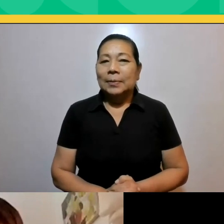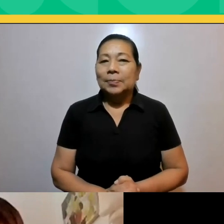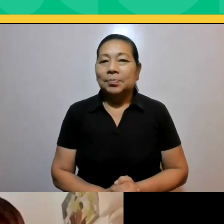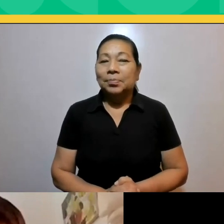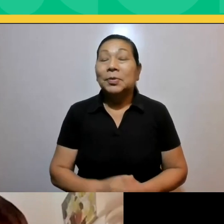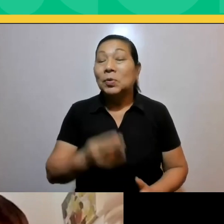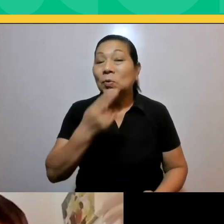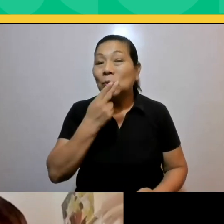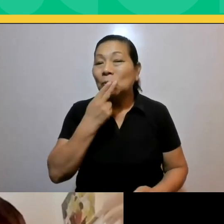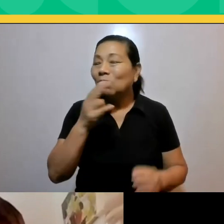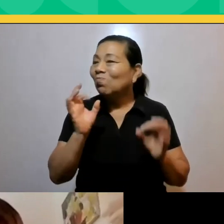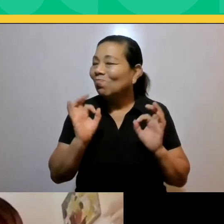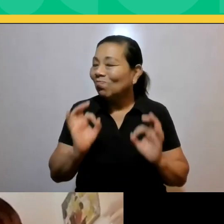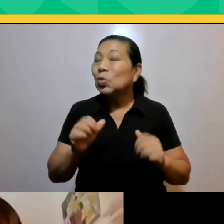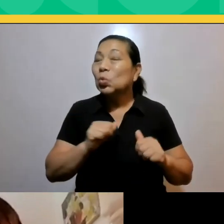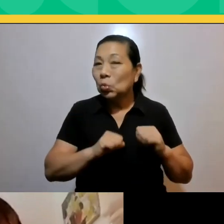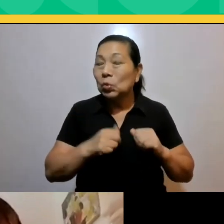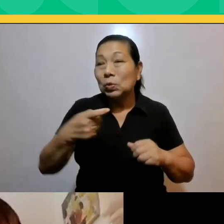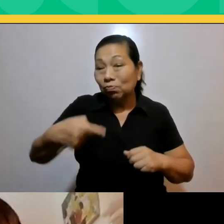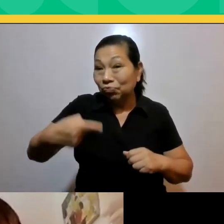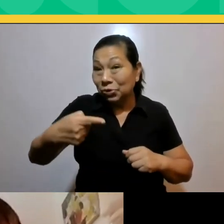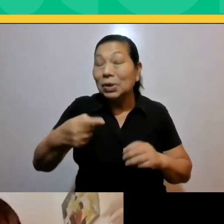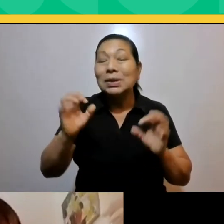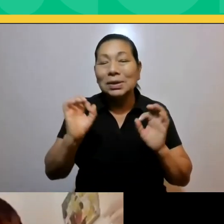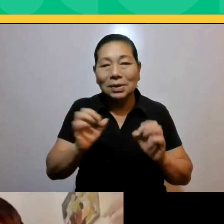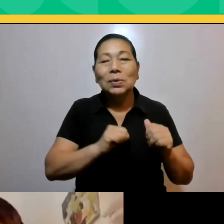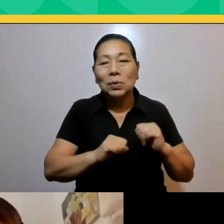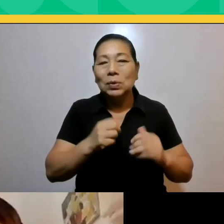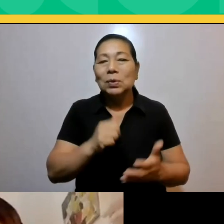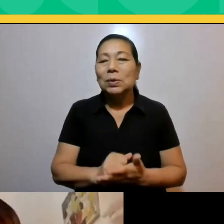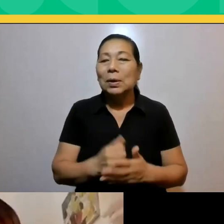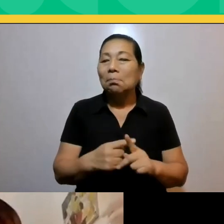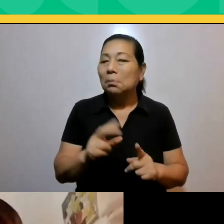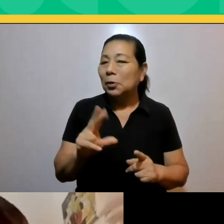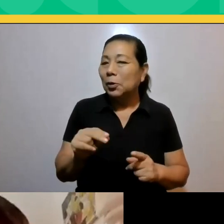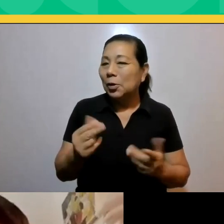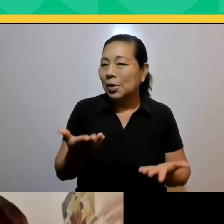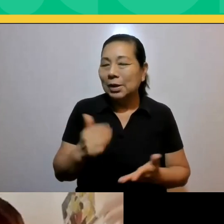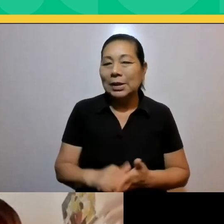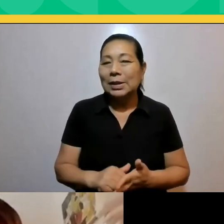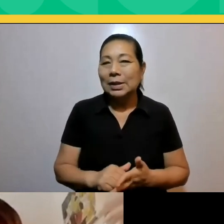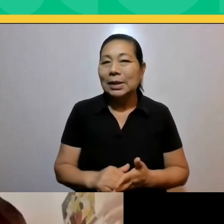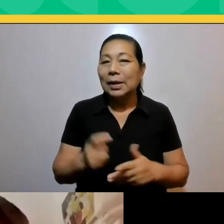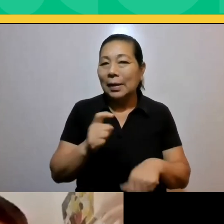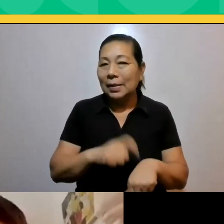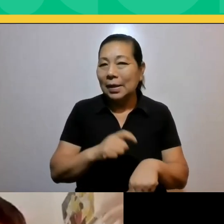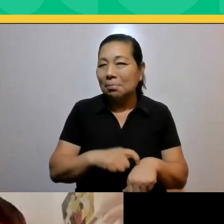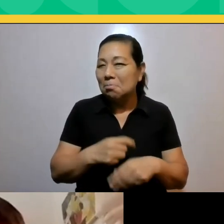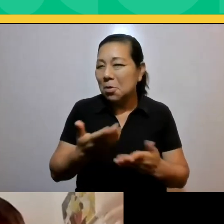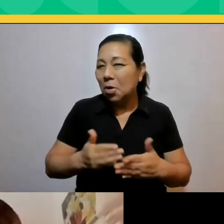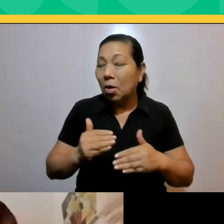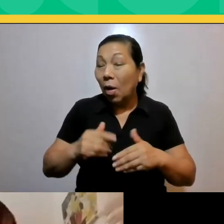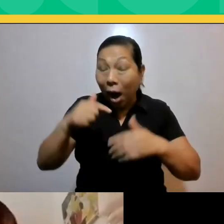el tabaco sí afecta la erección. Quizás Ujú, no en este momento, pero quizás a